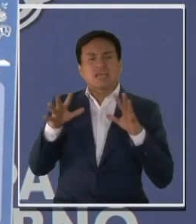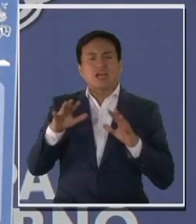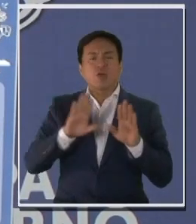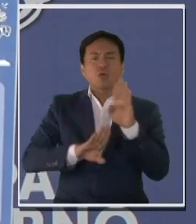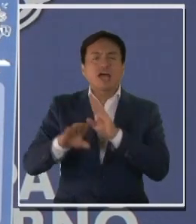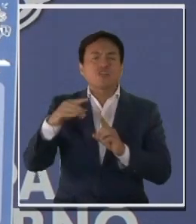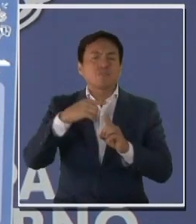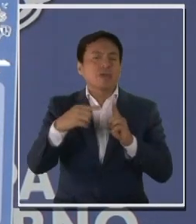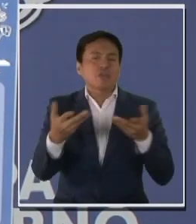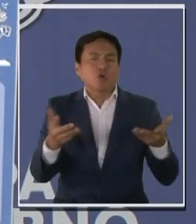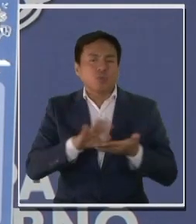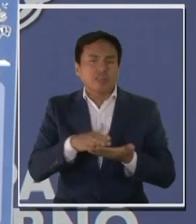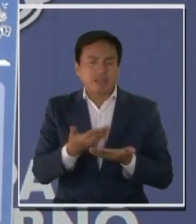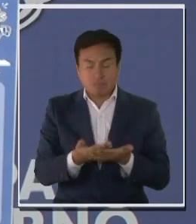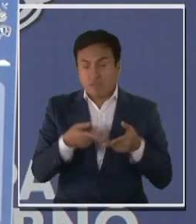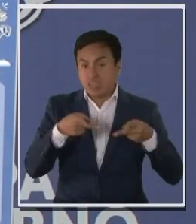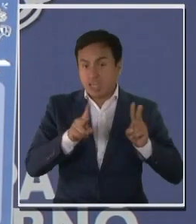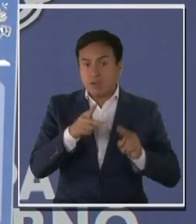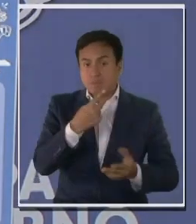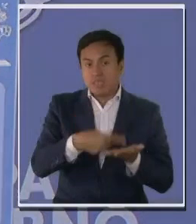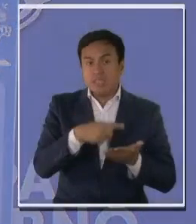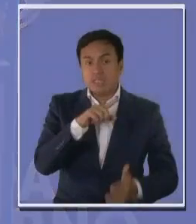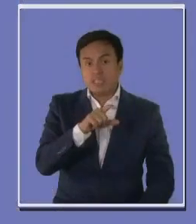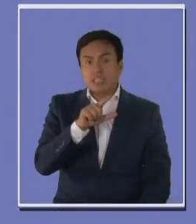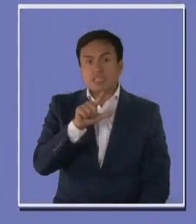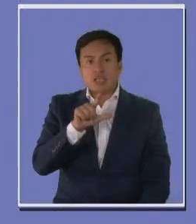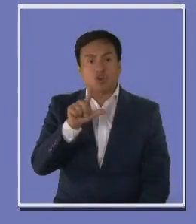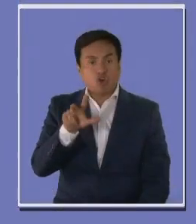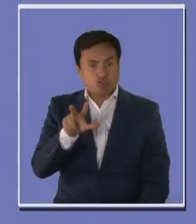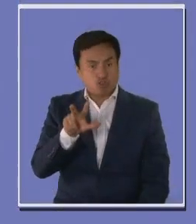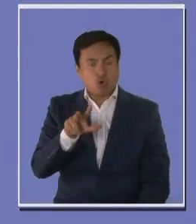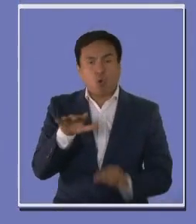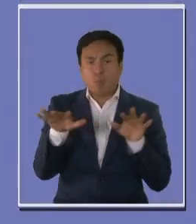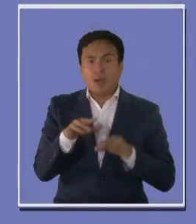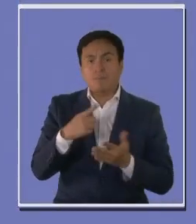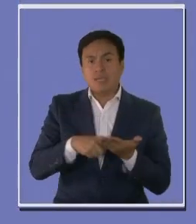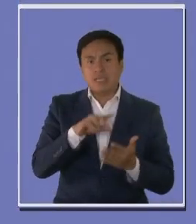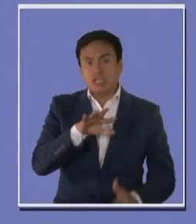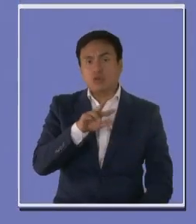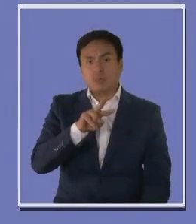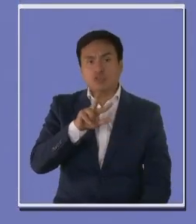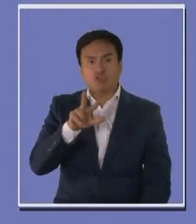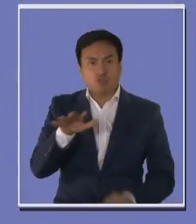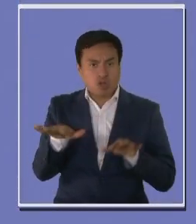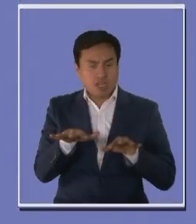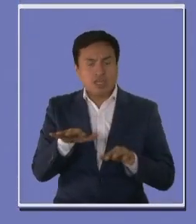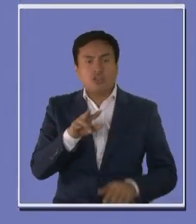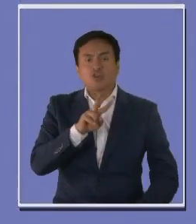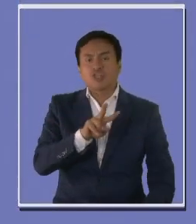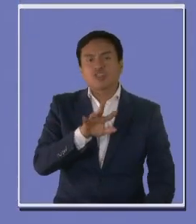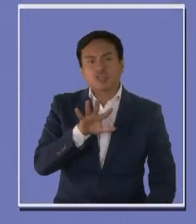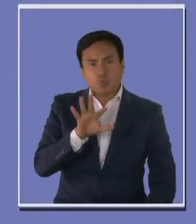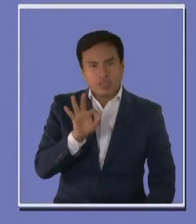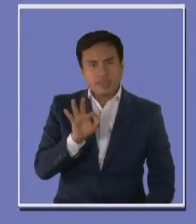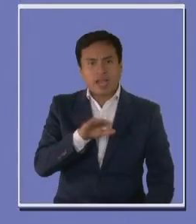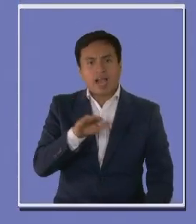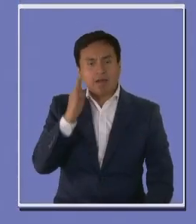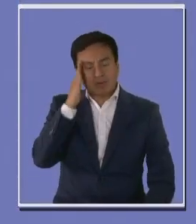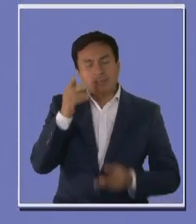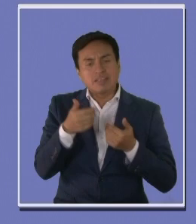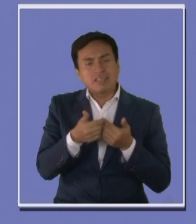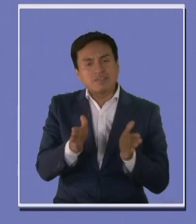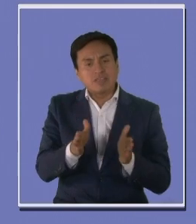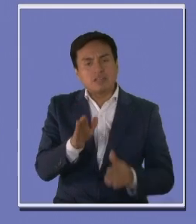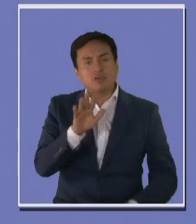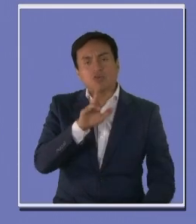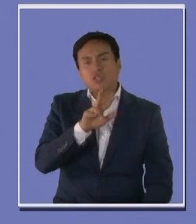medios tenemos habilitadas 1778 ocupadas 1528 con 250 camas libres lo que